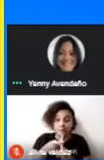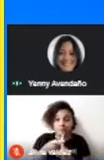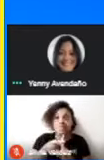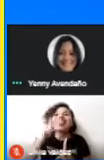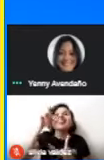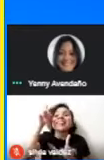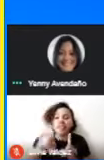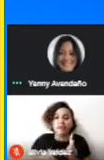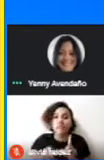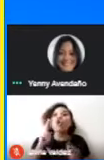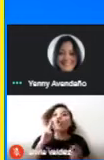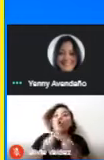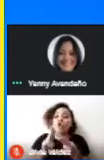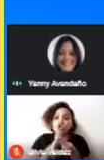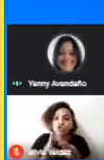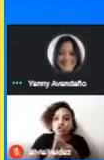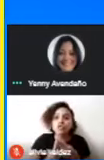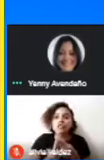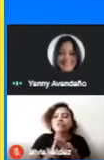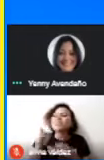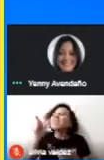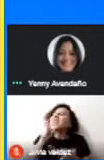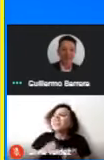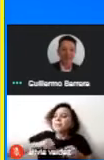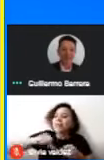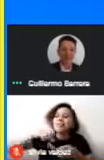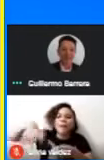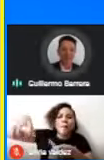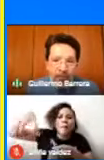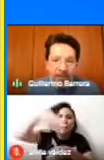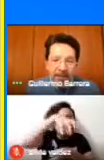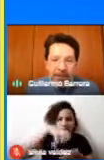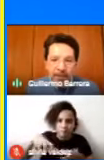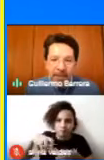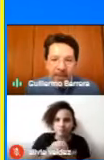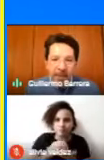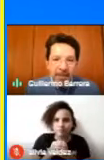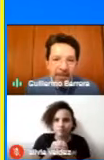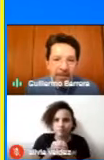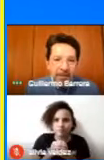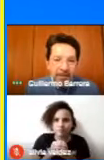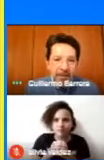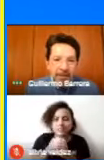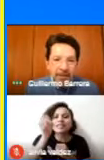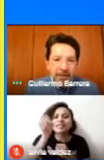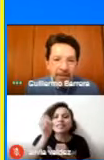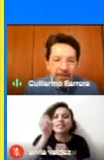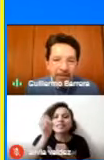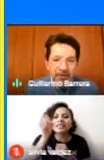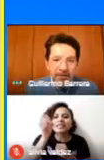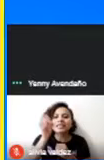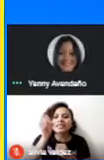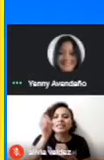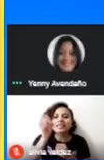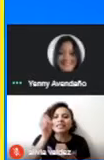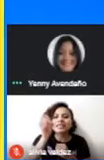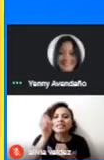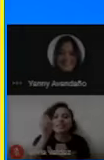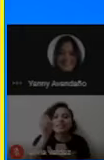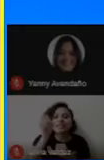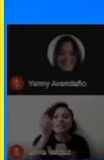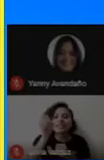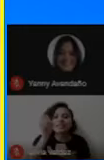deben conocer las autoridades. ¿Saben cuál es el nombre de... ¿Aló? Es